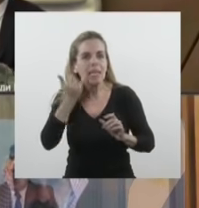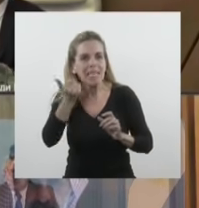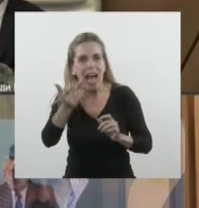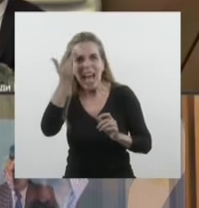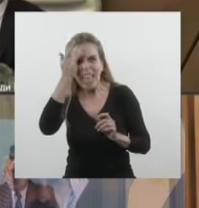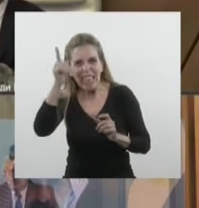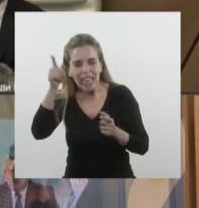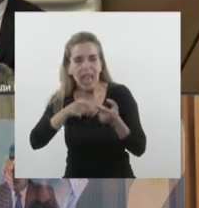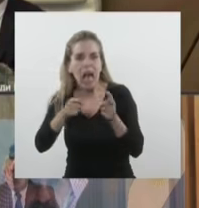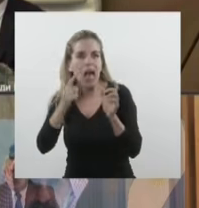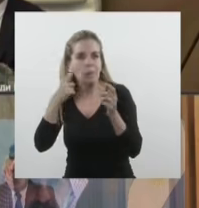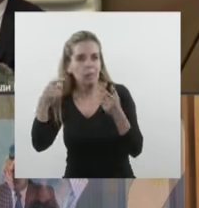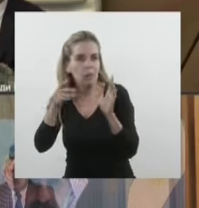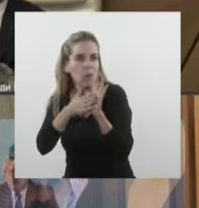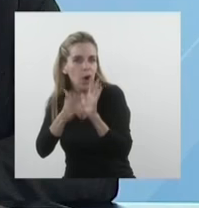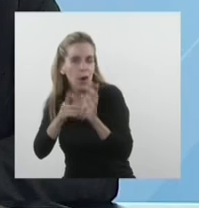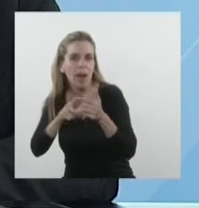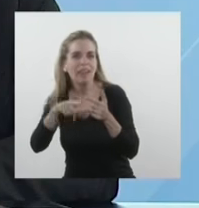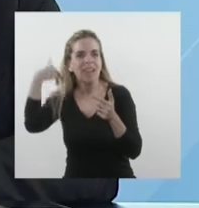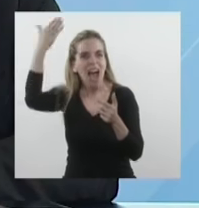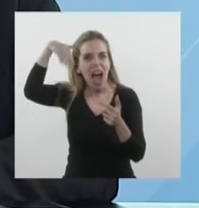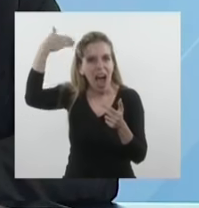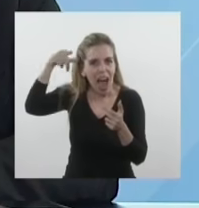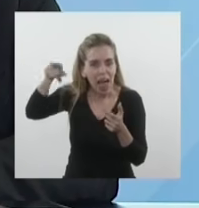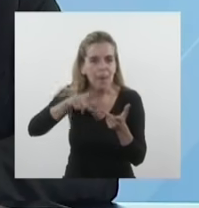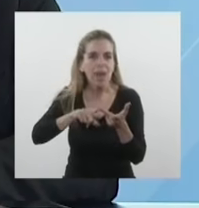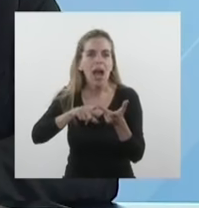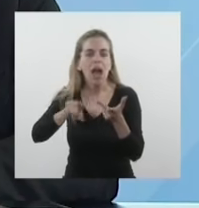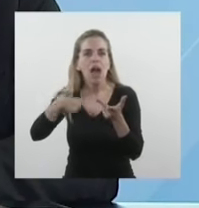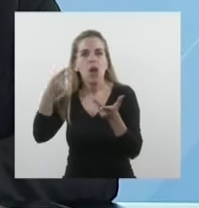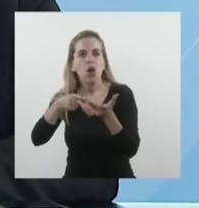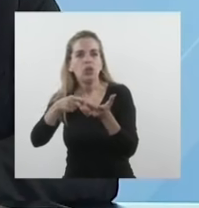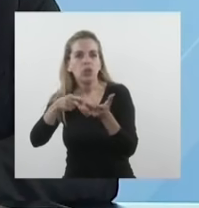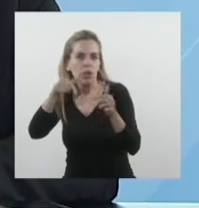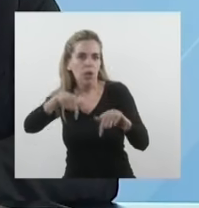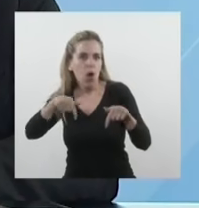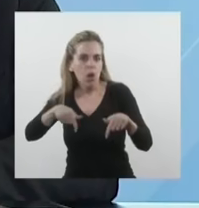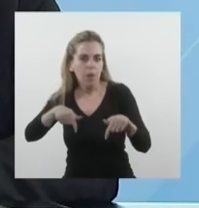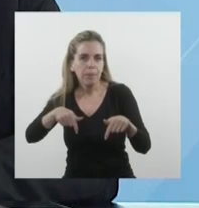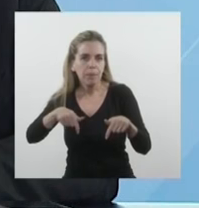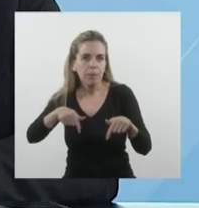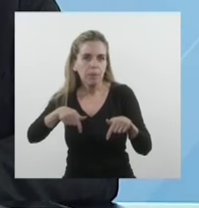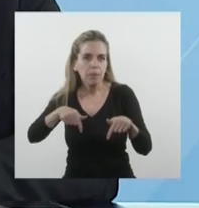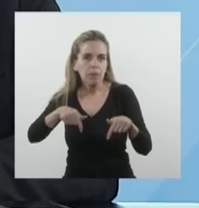en estados árabes o unidos y hoy días